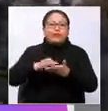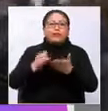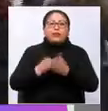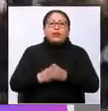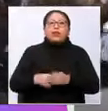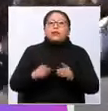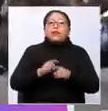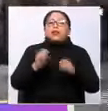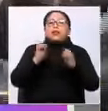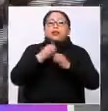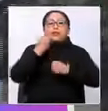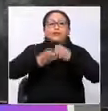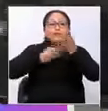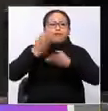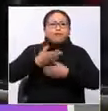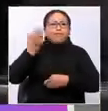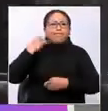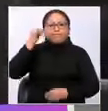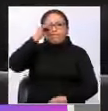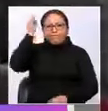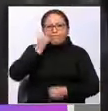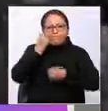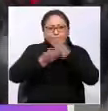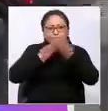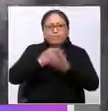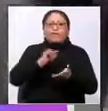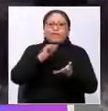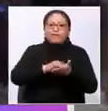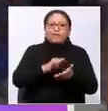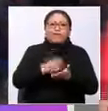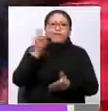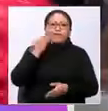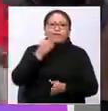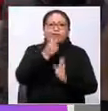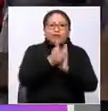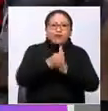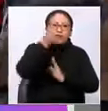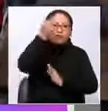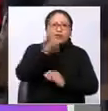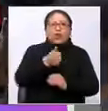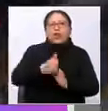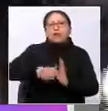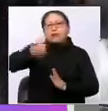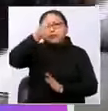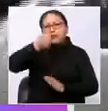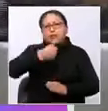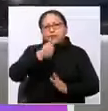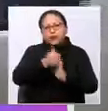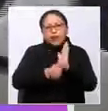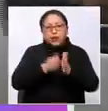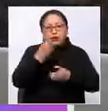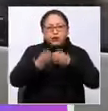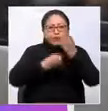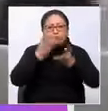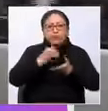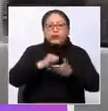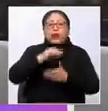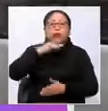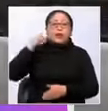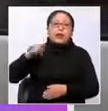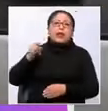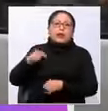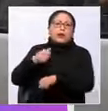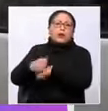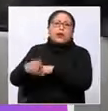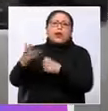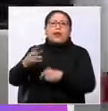tras las declaraciones que ha realizado la señora Yanine Áñez ante la Fiscalía y ha mencionado que Carlos Mesa estaría involucrado también